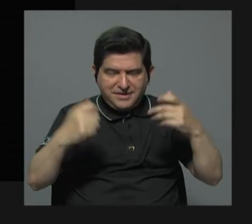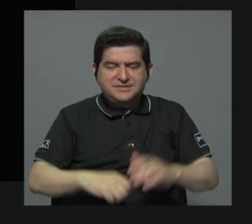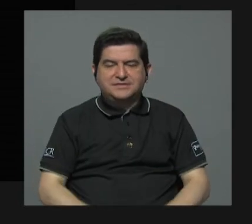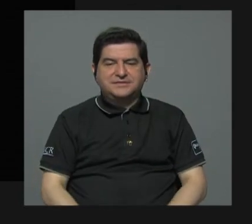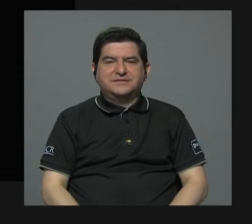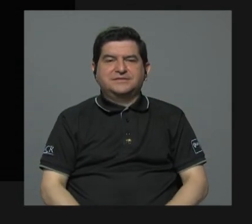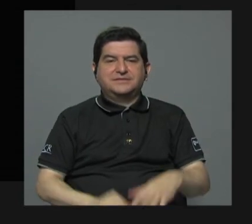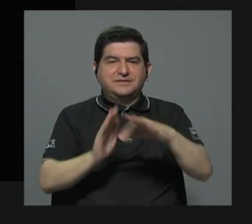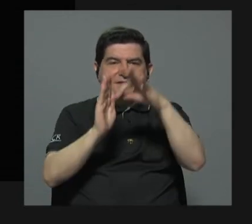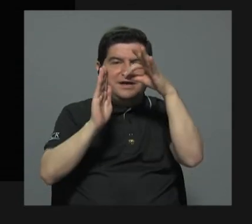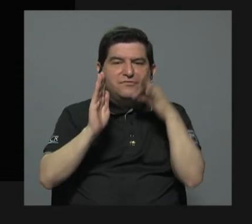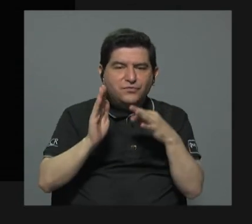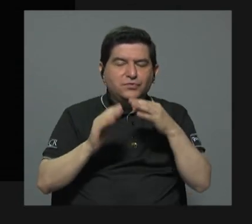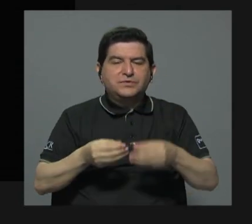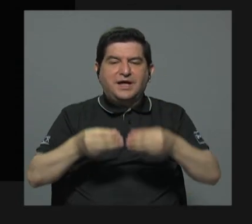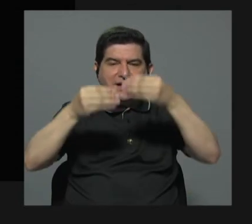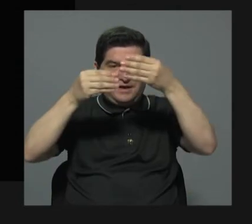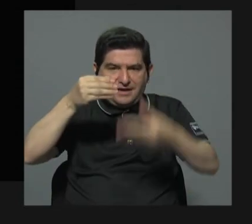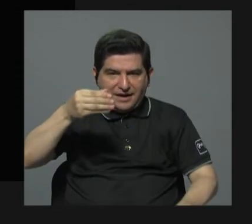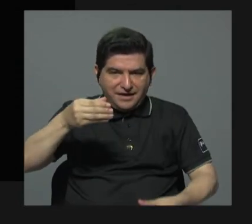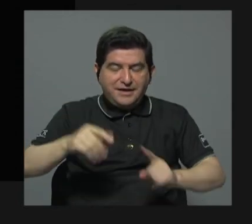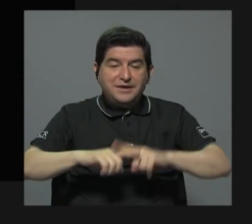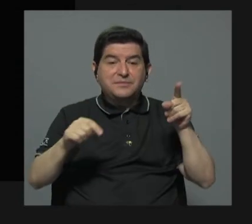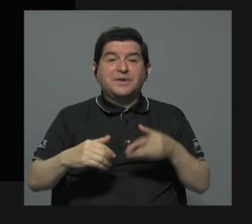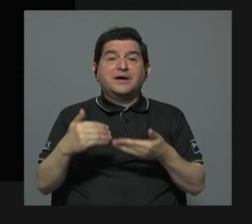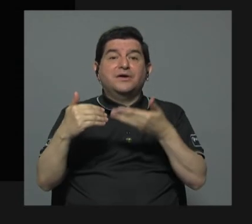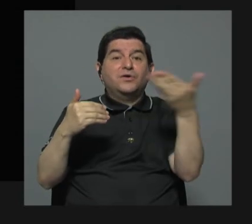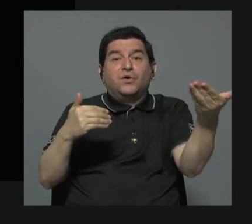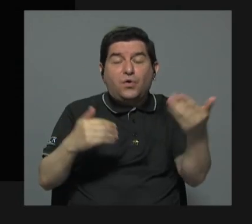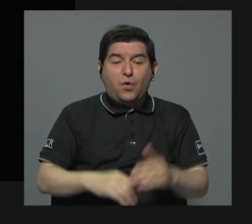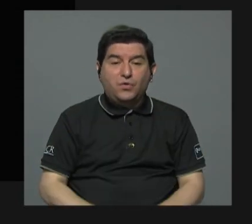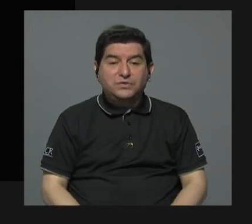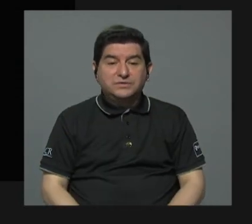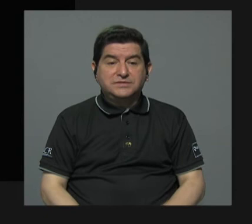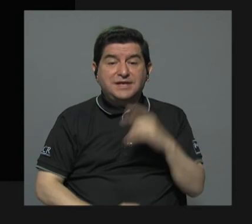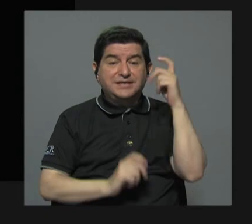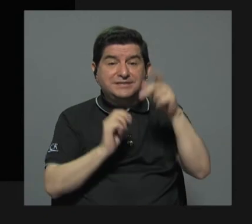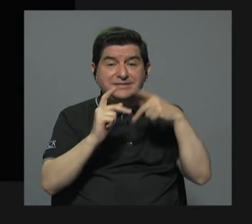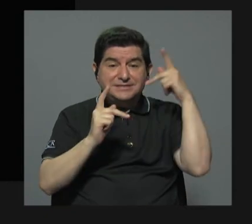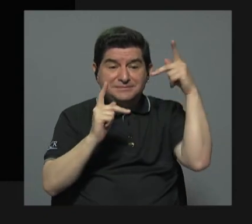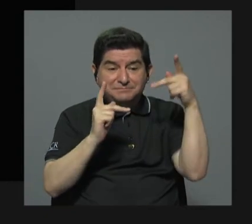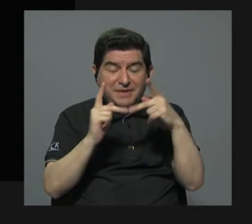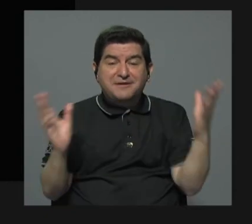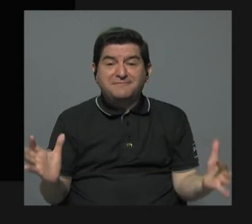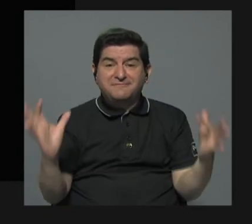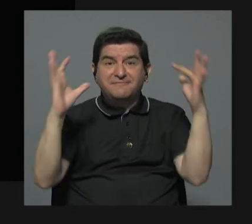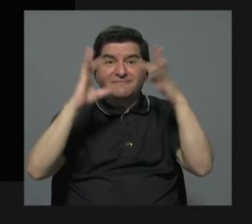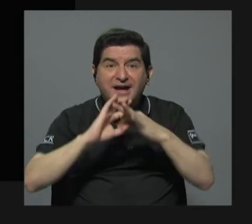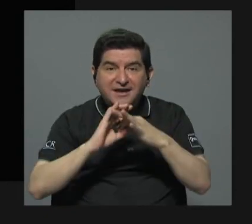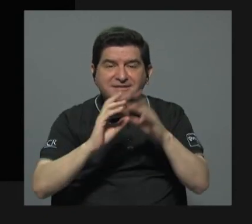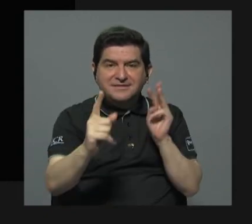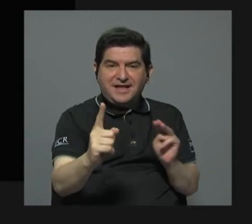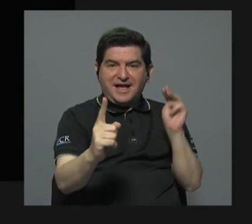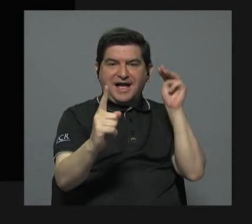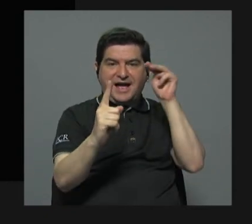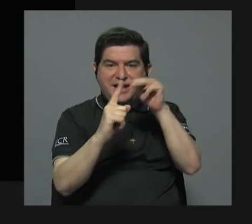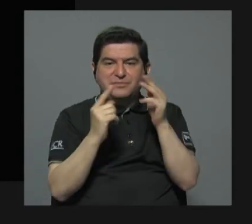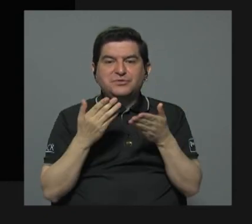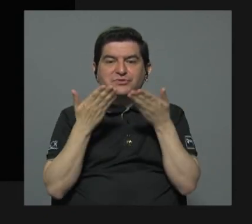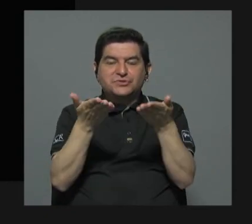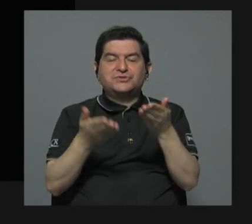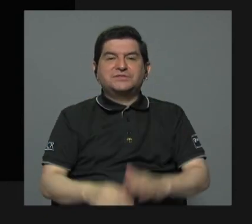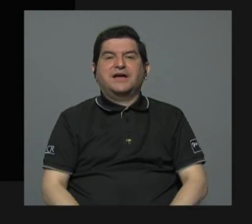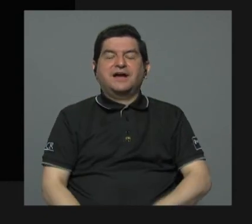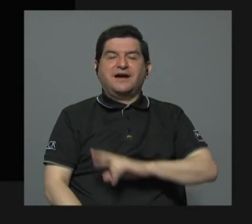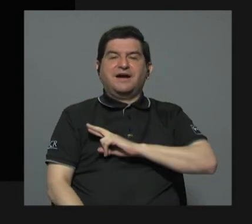fruta, se traduce. Pero vemos esos elementos en perfecta armonía con el mensaje que le quieren dar al rey. O